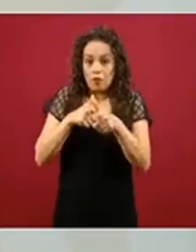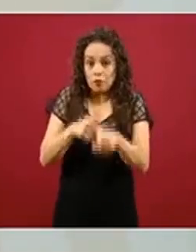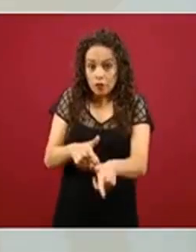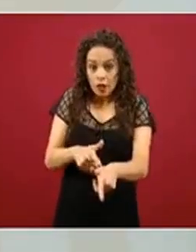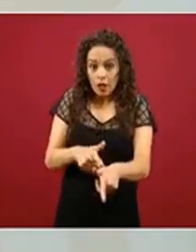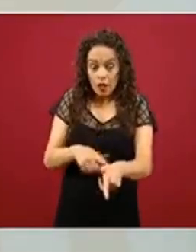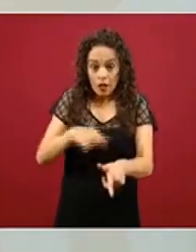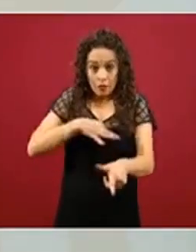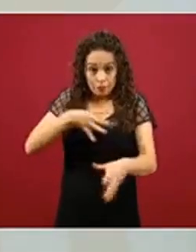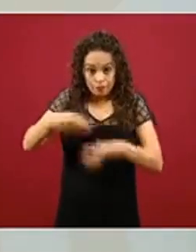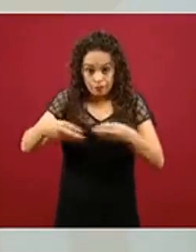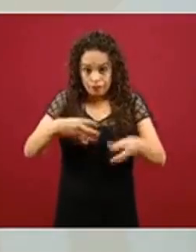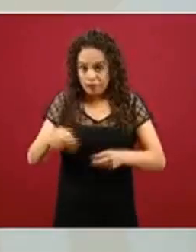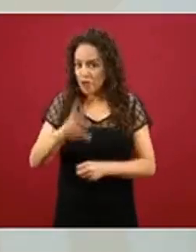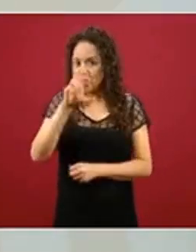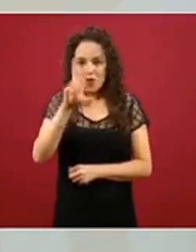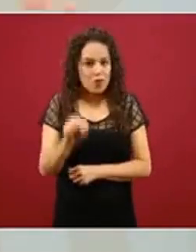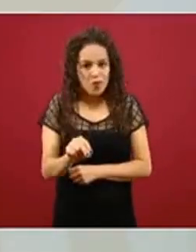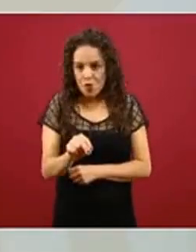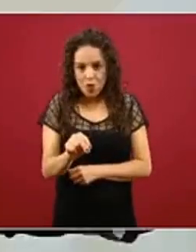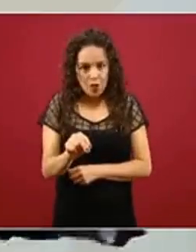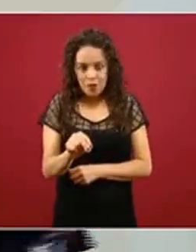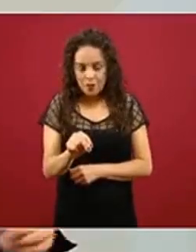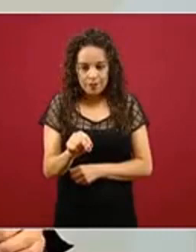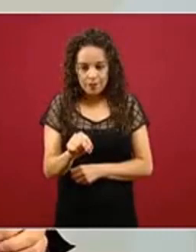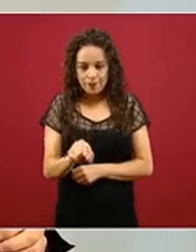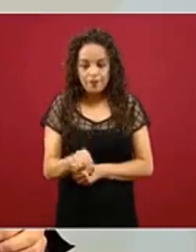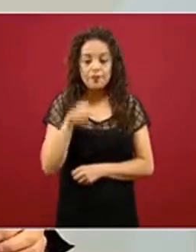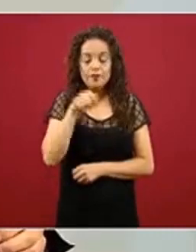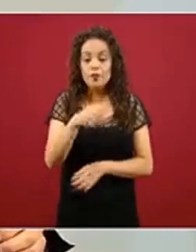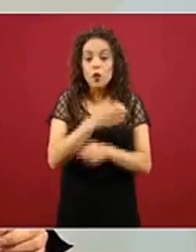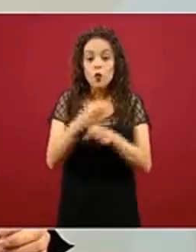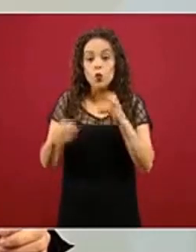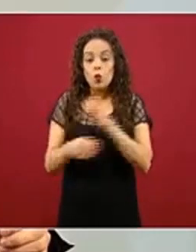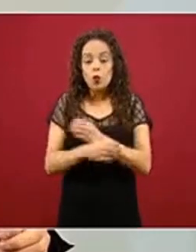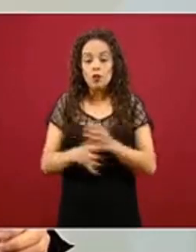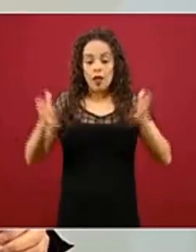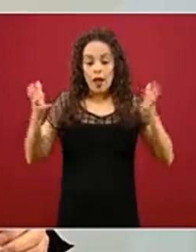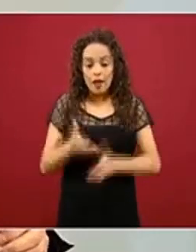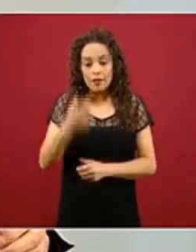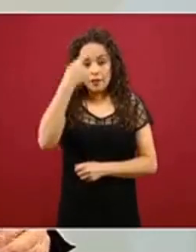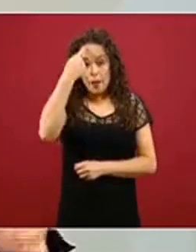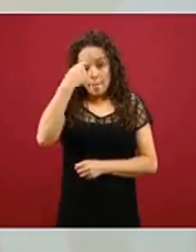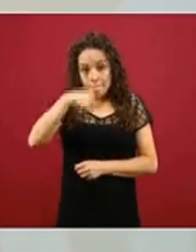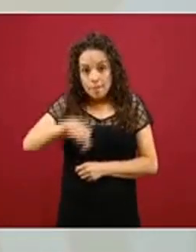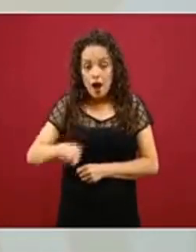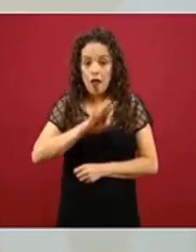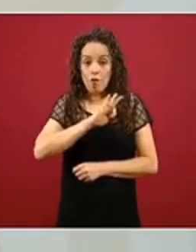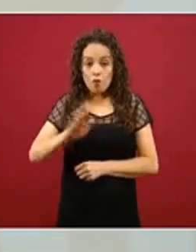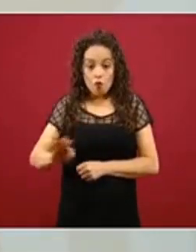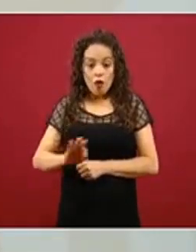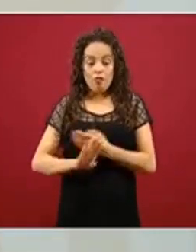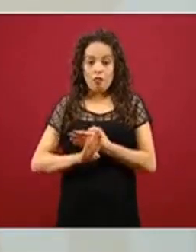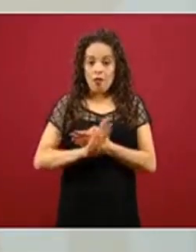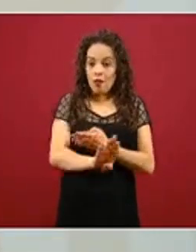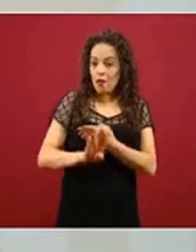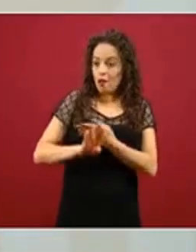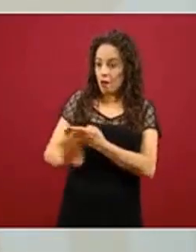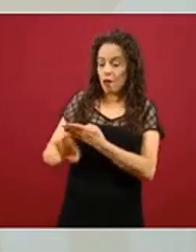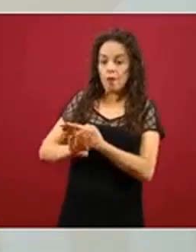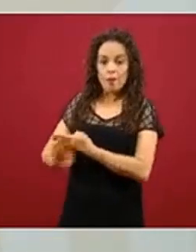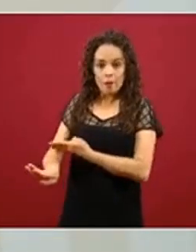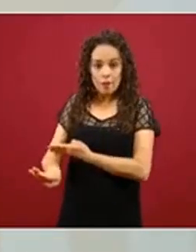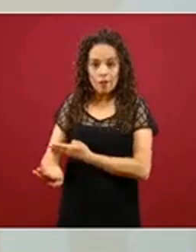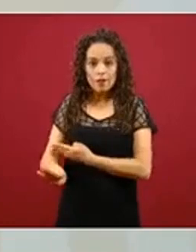que se hacen no son con el objetivo de prolongar la epidemia, son con el objetivo de reducir el número